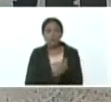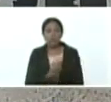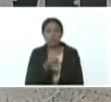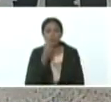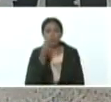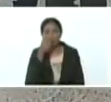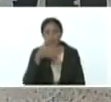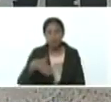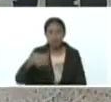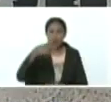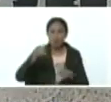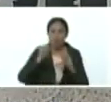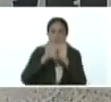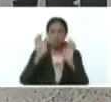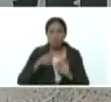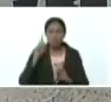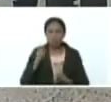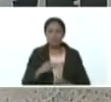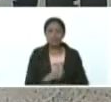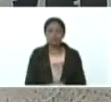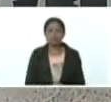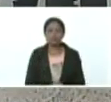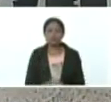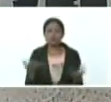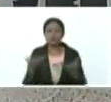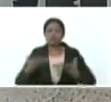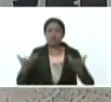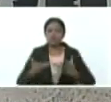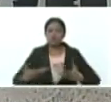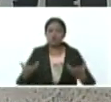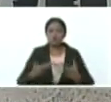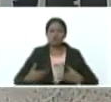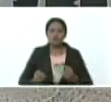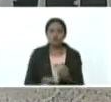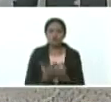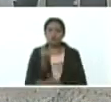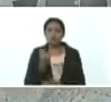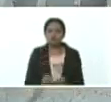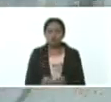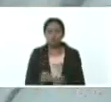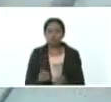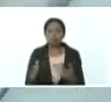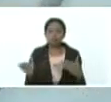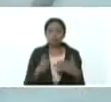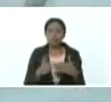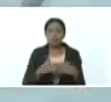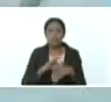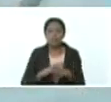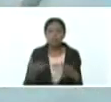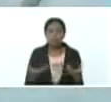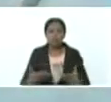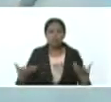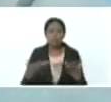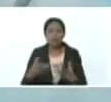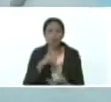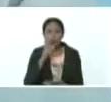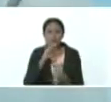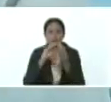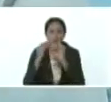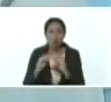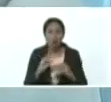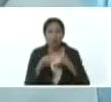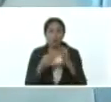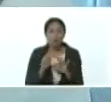el pueblo lo quemaron. Y estuvo cerrado porque estuvo quemado. Entonces la reparación es